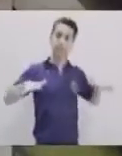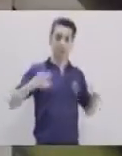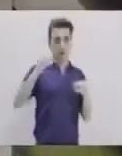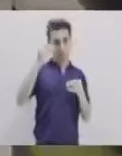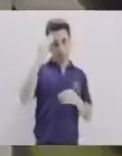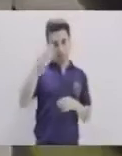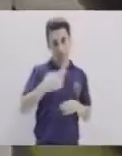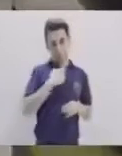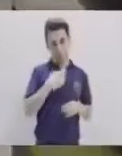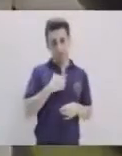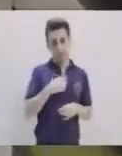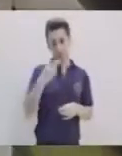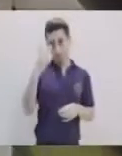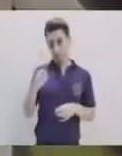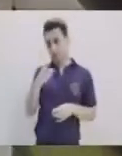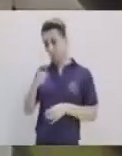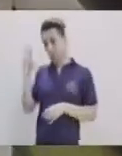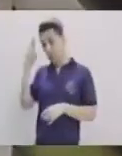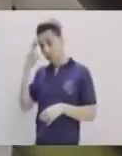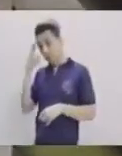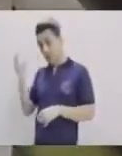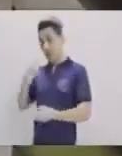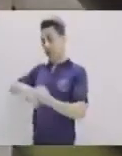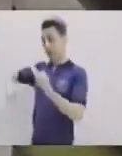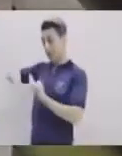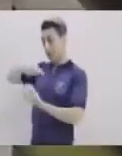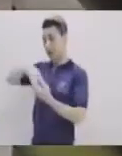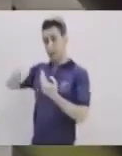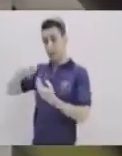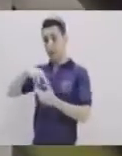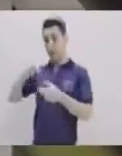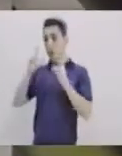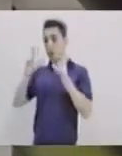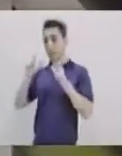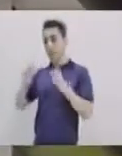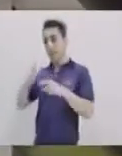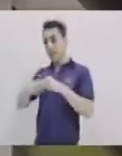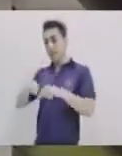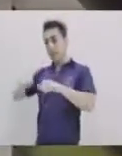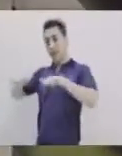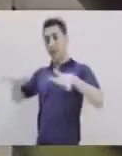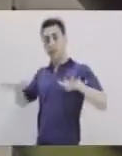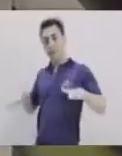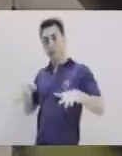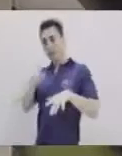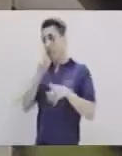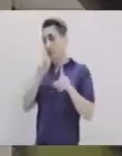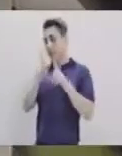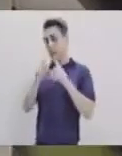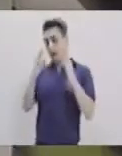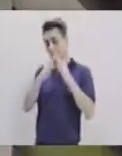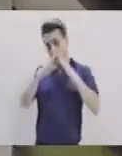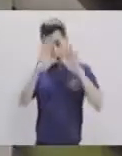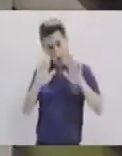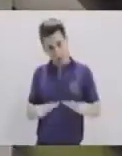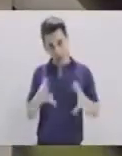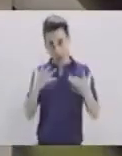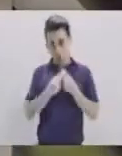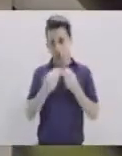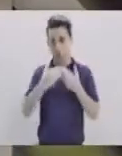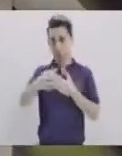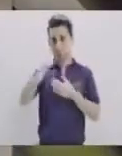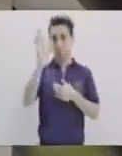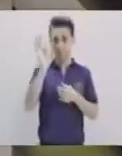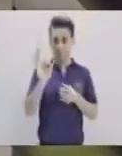profe, nuevamente. Recuerden reciclar y cuidar el medio ambiente. También que es necesario en este momento quedarnos en casa y que